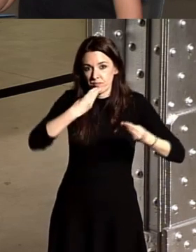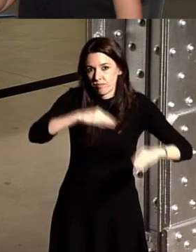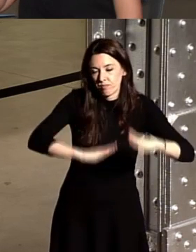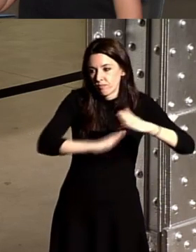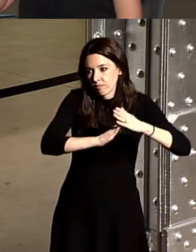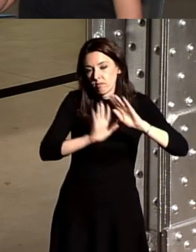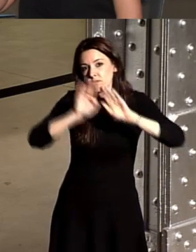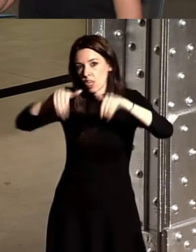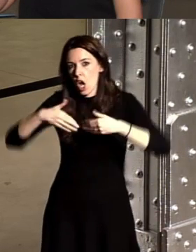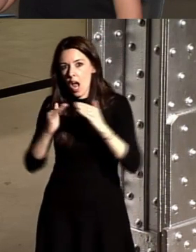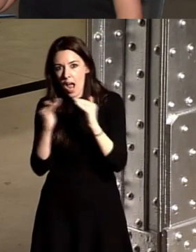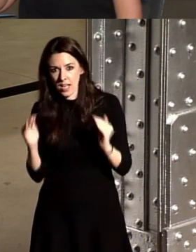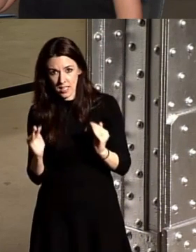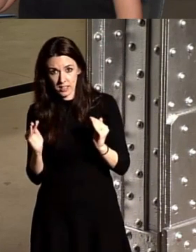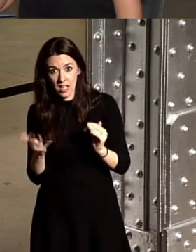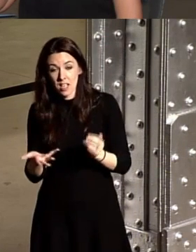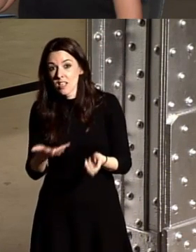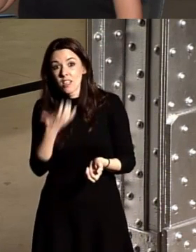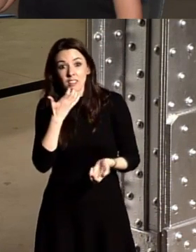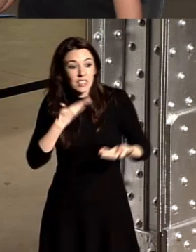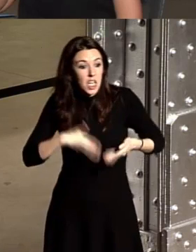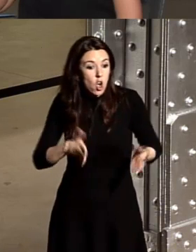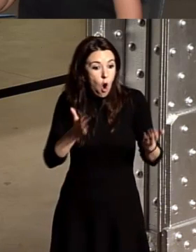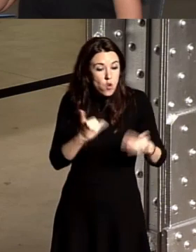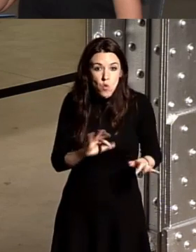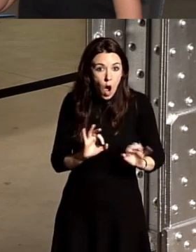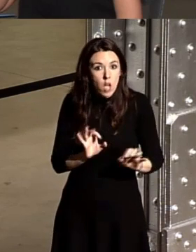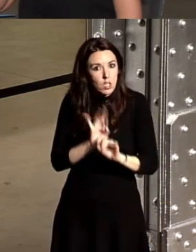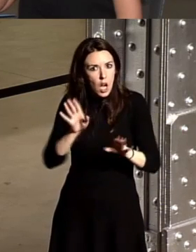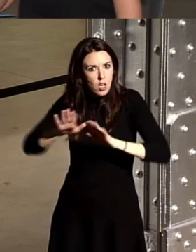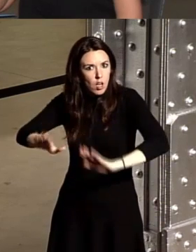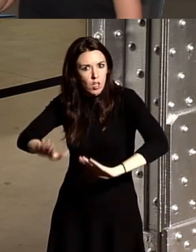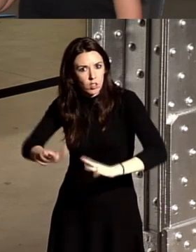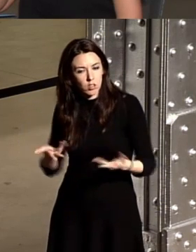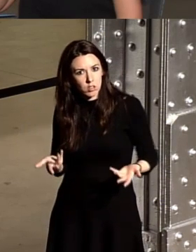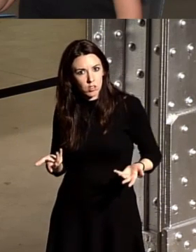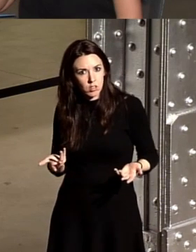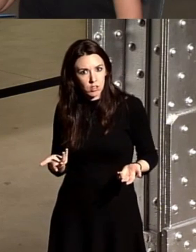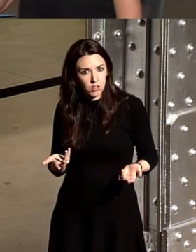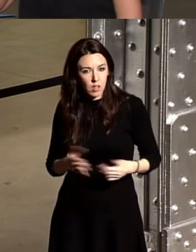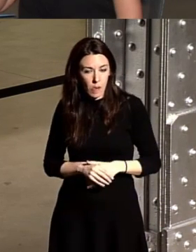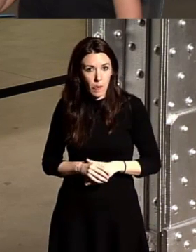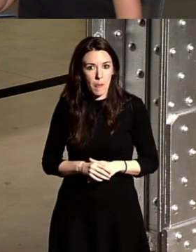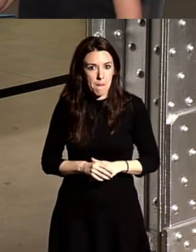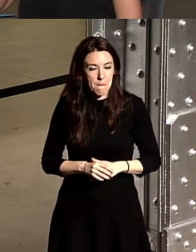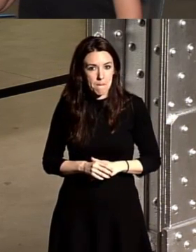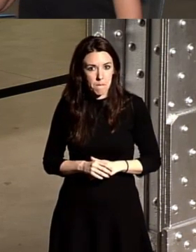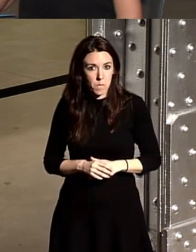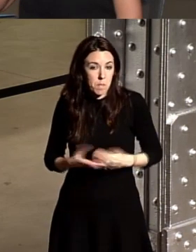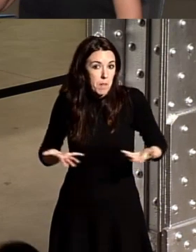volver a casa. Pero si no tuviera mi hijo, obviamente hubiera que quedarse. Sí.